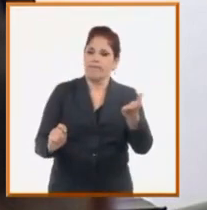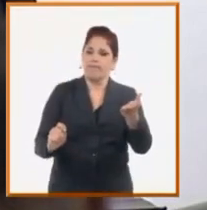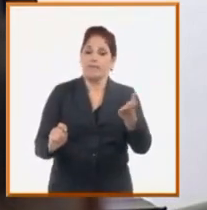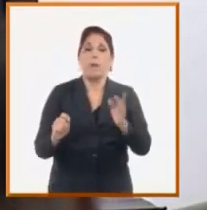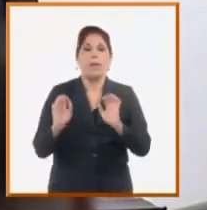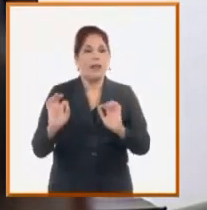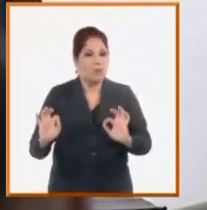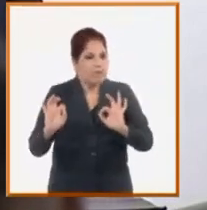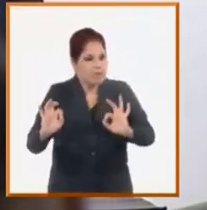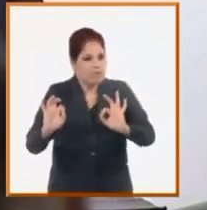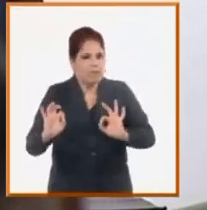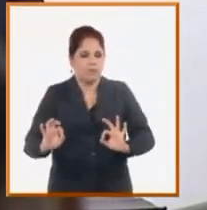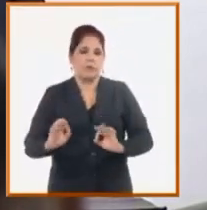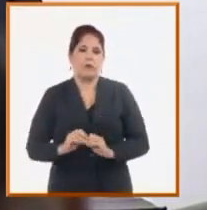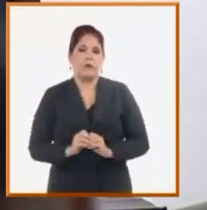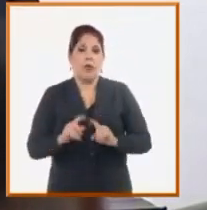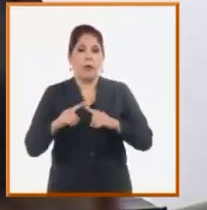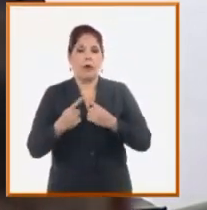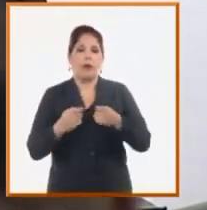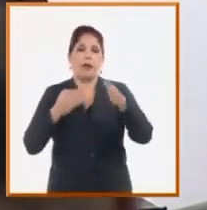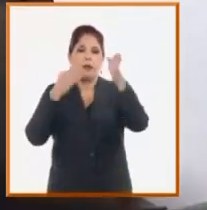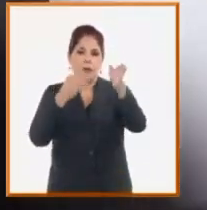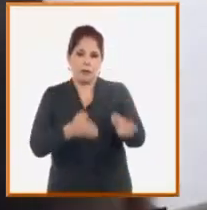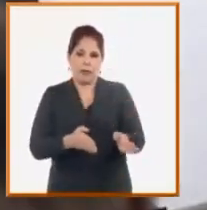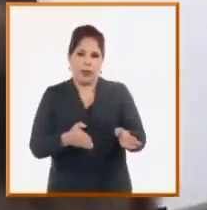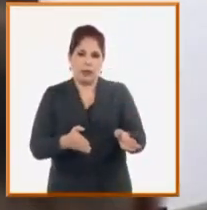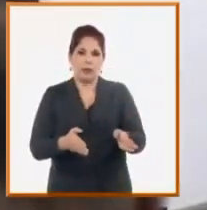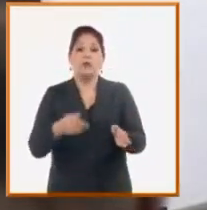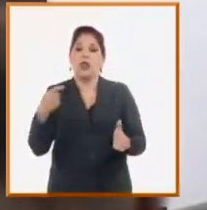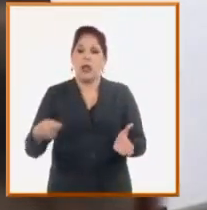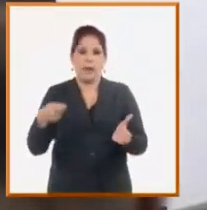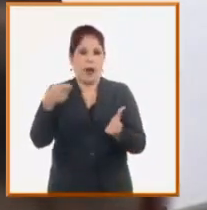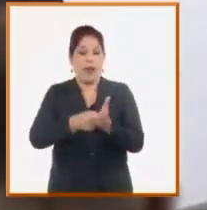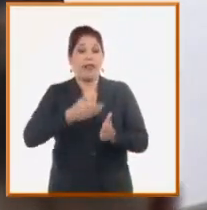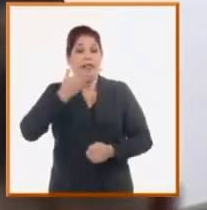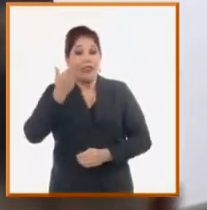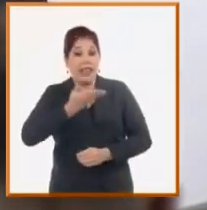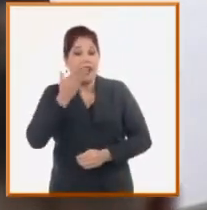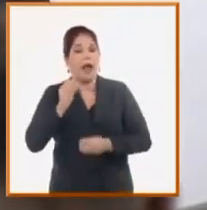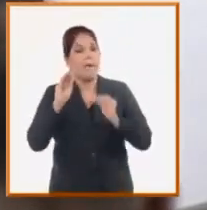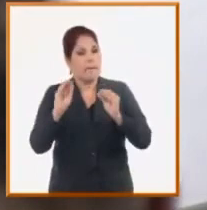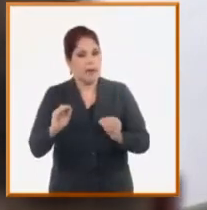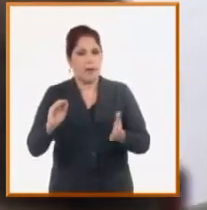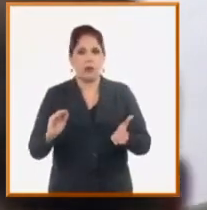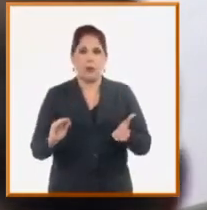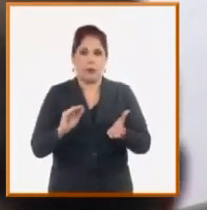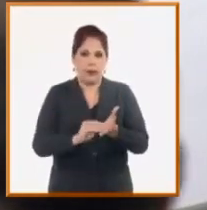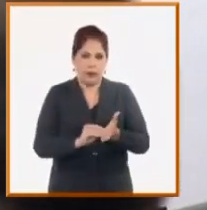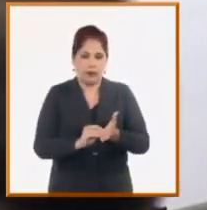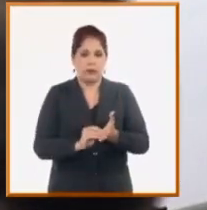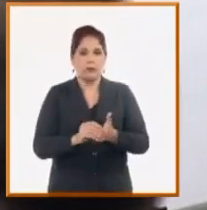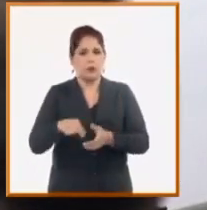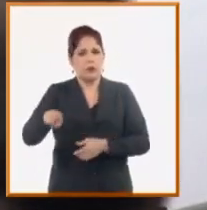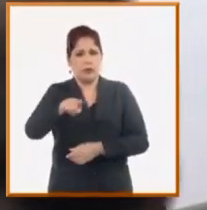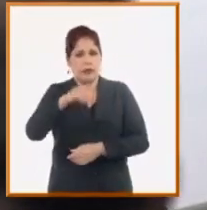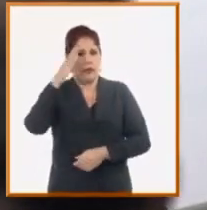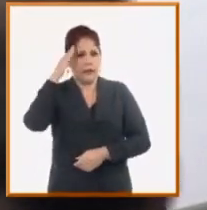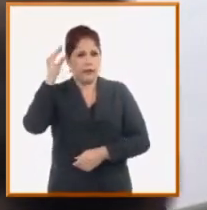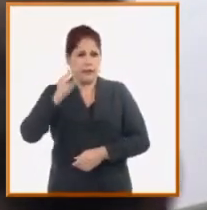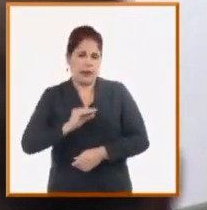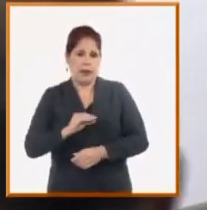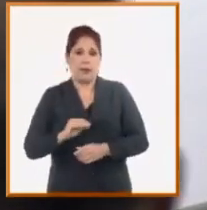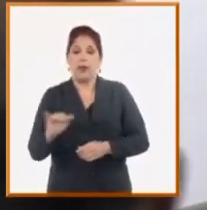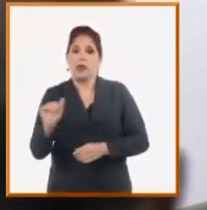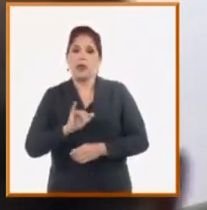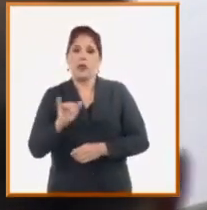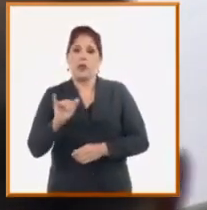elemental, por un tema de disciplina, hay que hacerlo. Todos los que hemos dirigido sistemas empresariales saben que